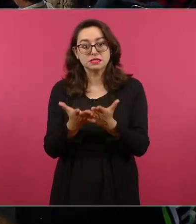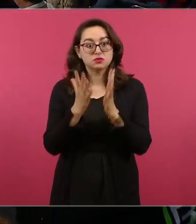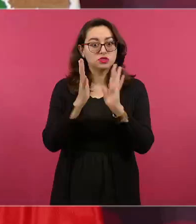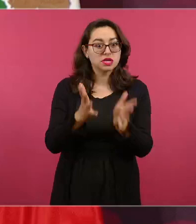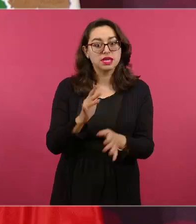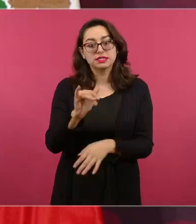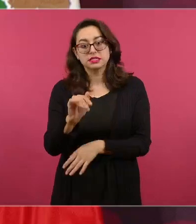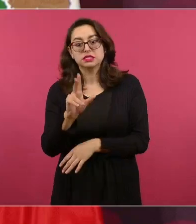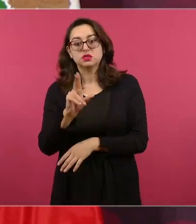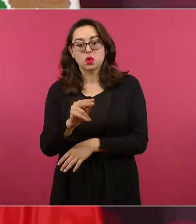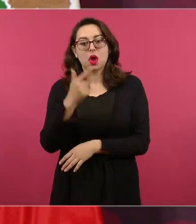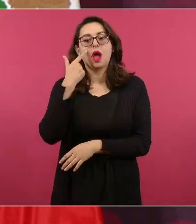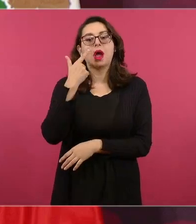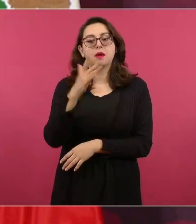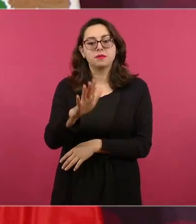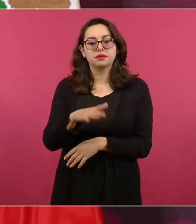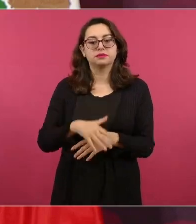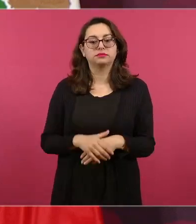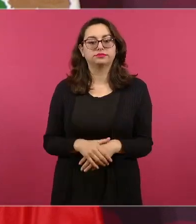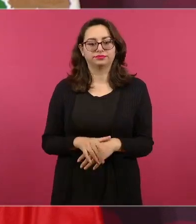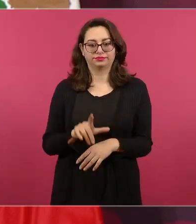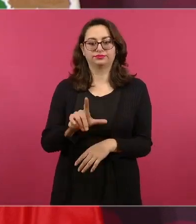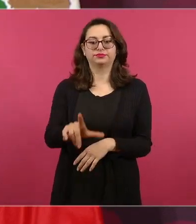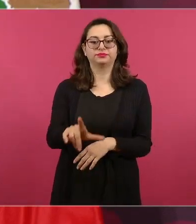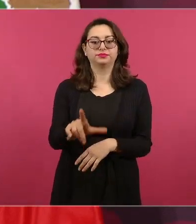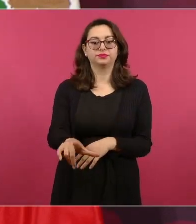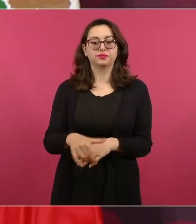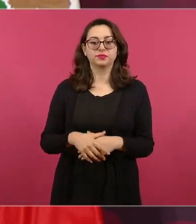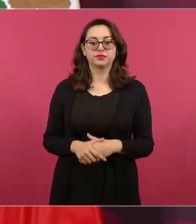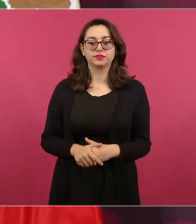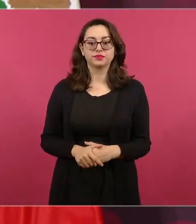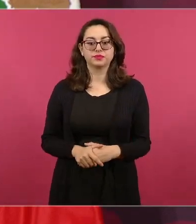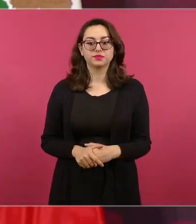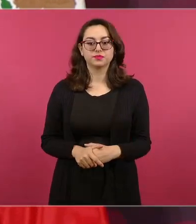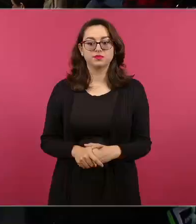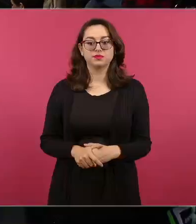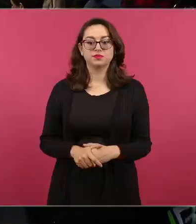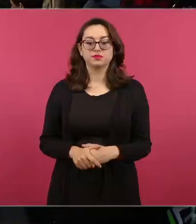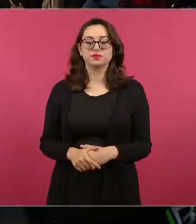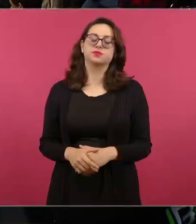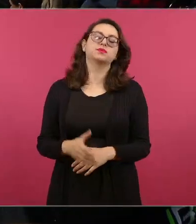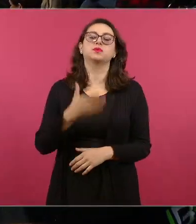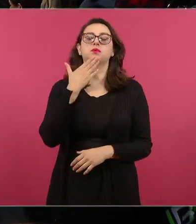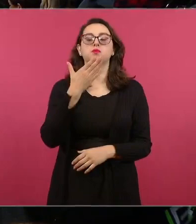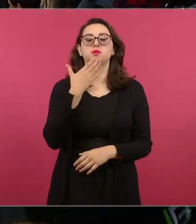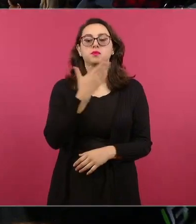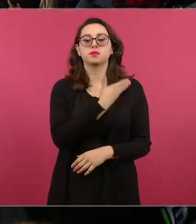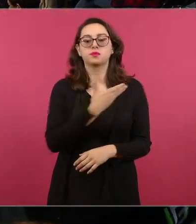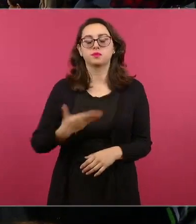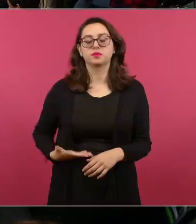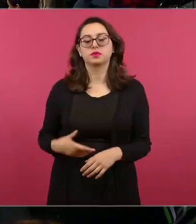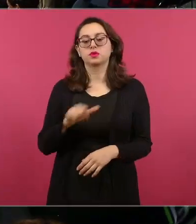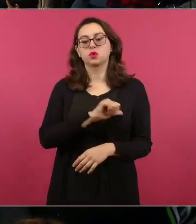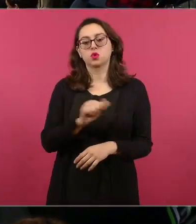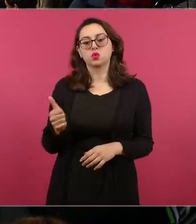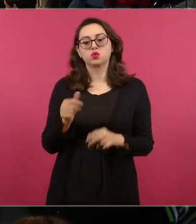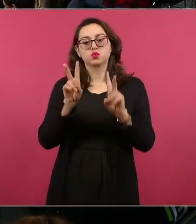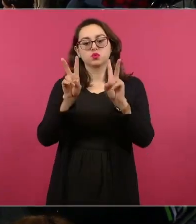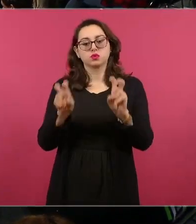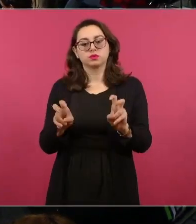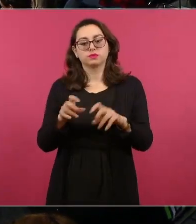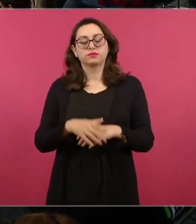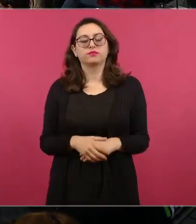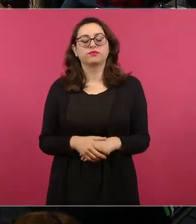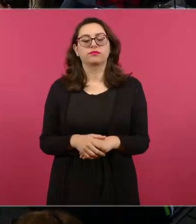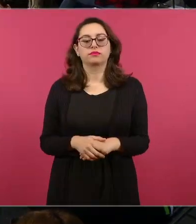libros. Esto para el lunes. Bien, presidente. En otro tema, tomando en cuenta este ambiente